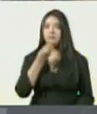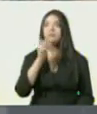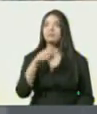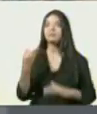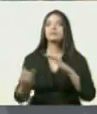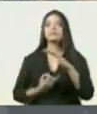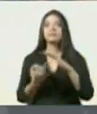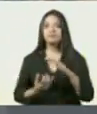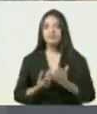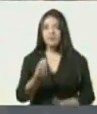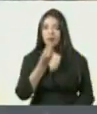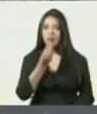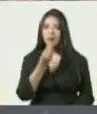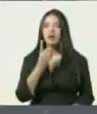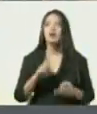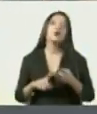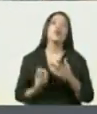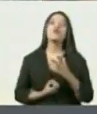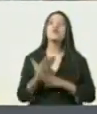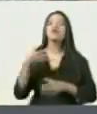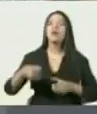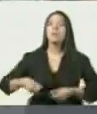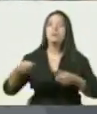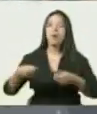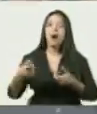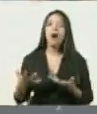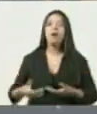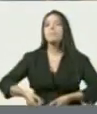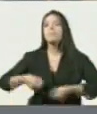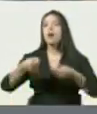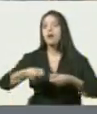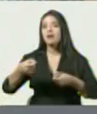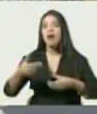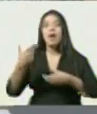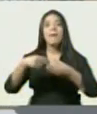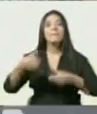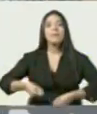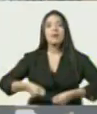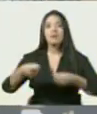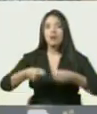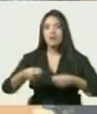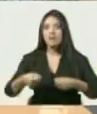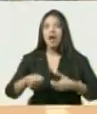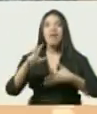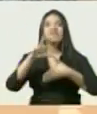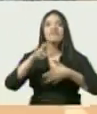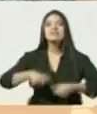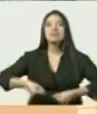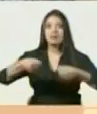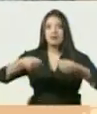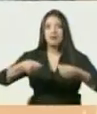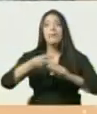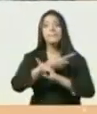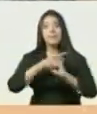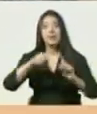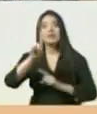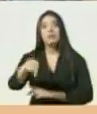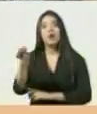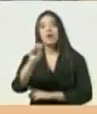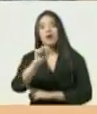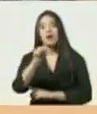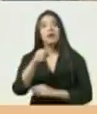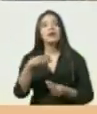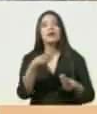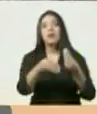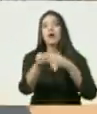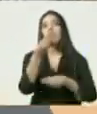Nacional de Nutrición, Fundaproal, Mercal, Pedeval, Abastos y Centenarios, sino también vehículos que le llevan